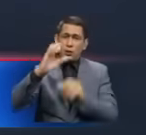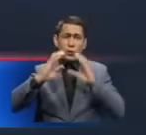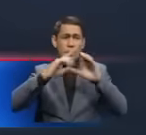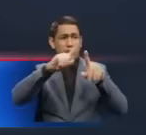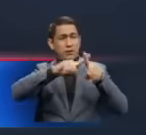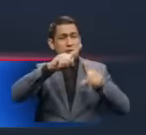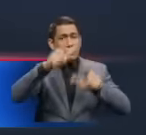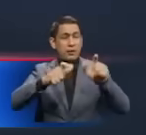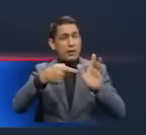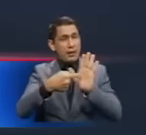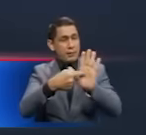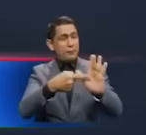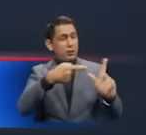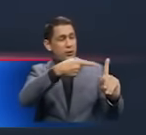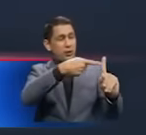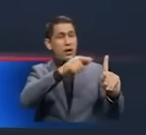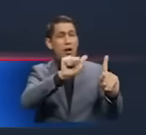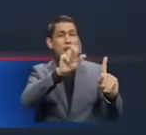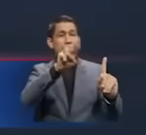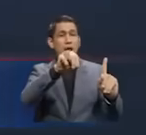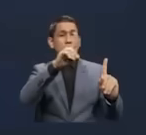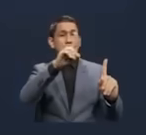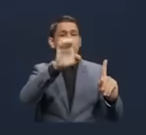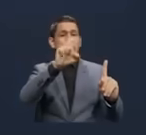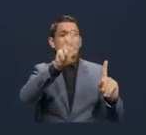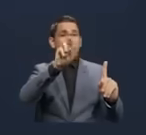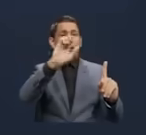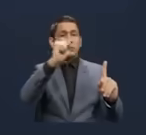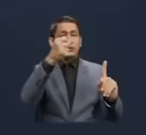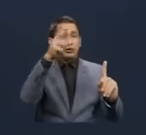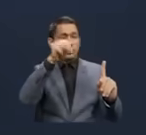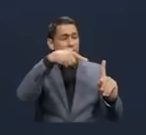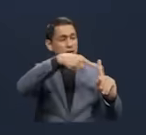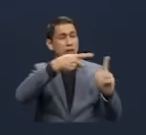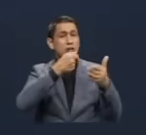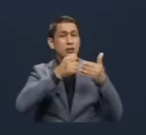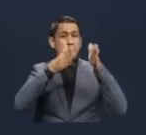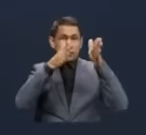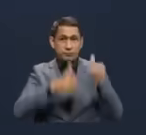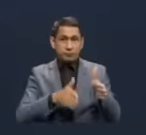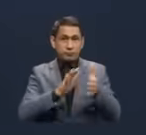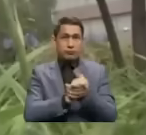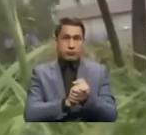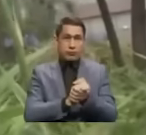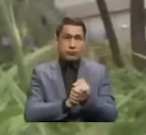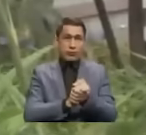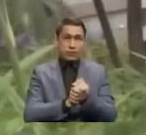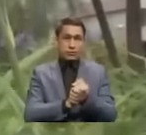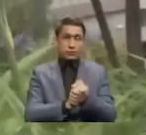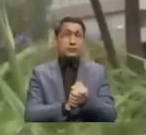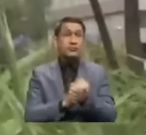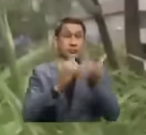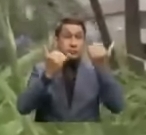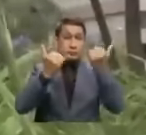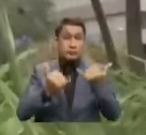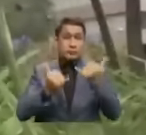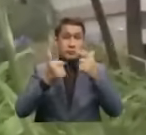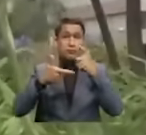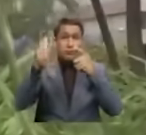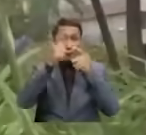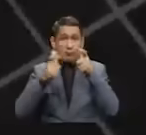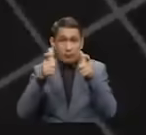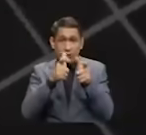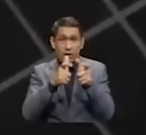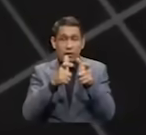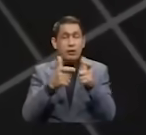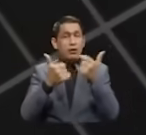personajes. Uno de ellos, Anderson B., periodista de un medio digital del Ecuador, la Fiscalía General del Estado, de manera independiente, ha